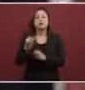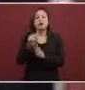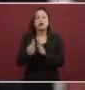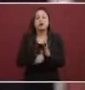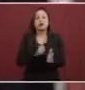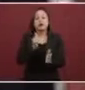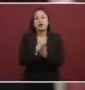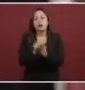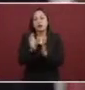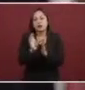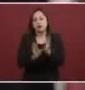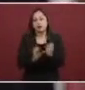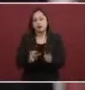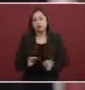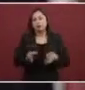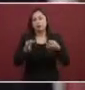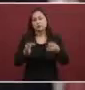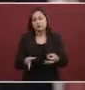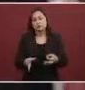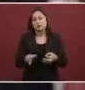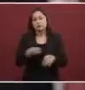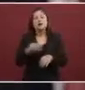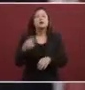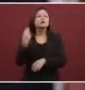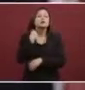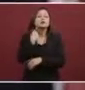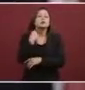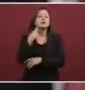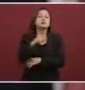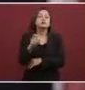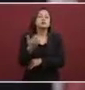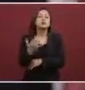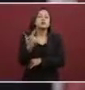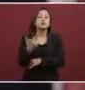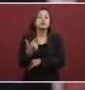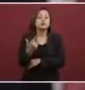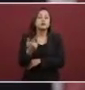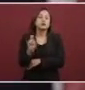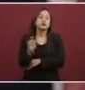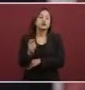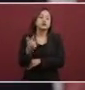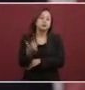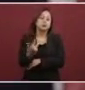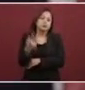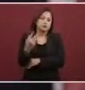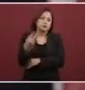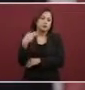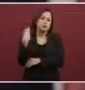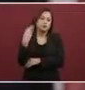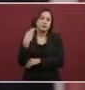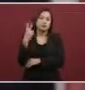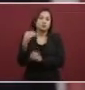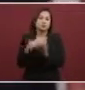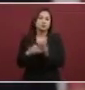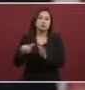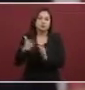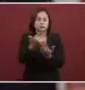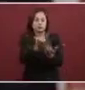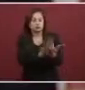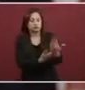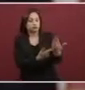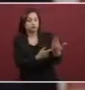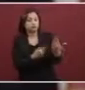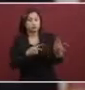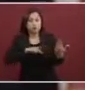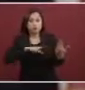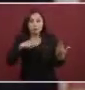constitutiva del notario 157 del 28 de marzo de 2012. Mi nombre nunca aparece